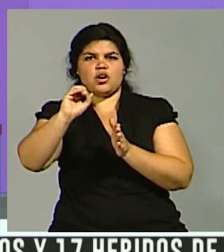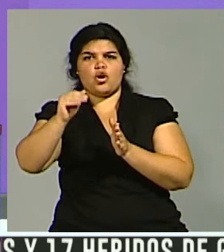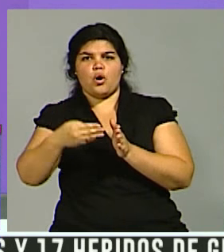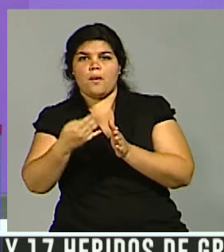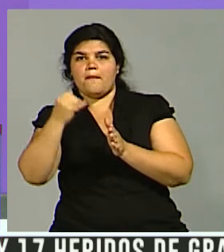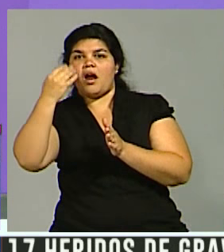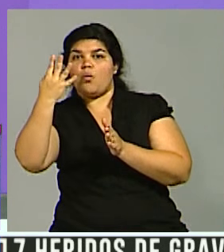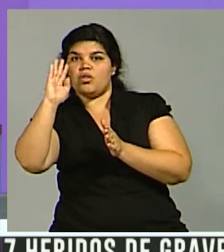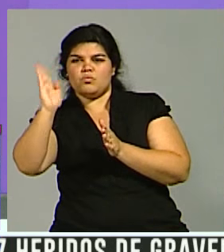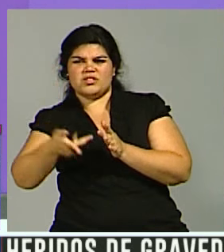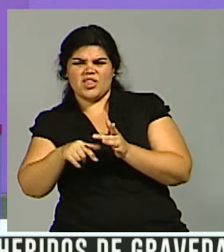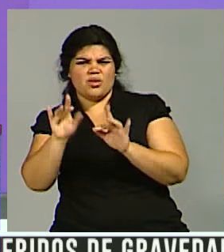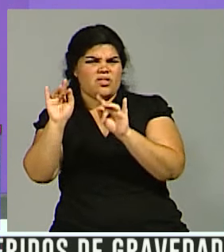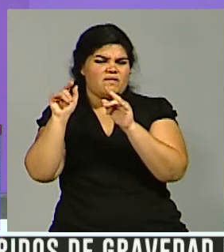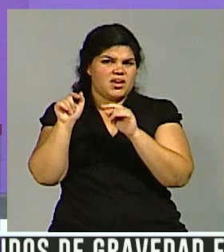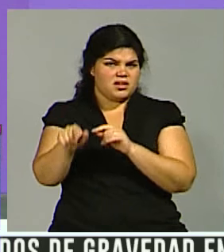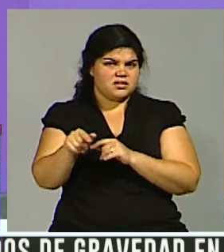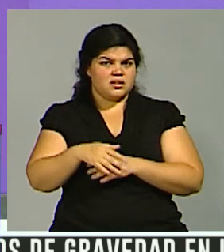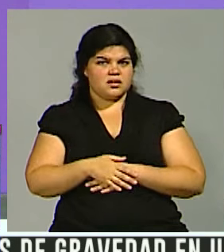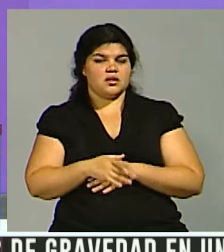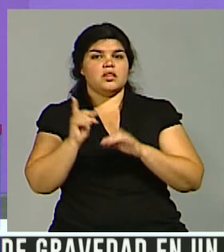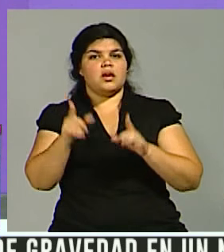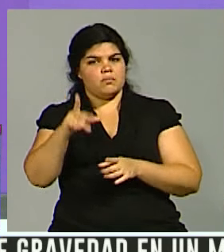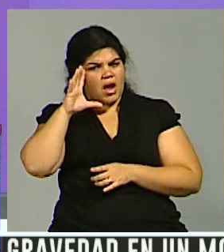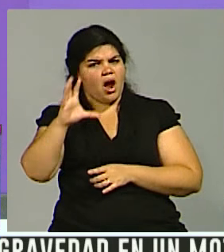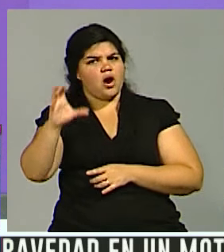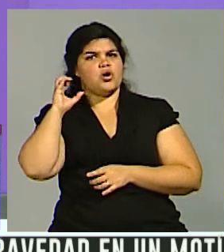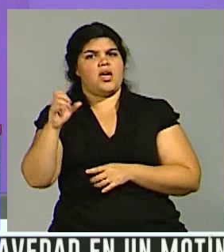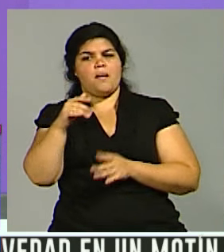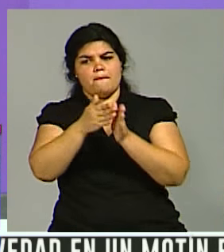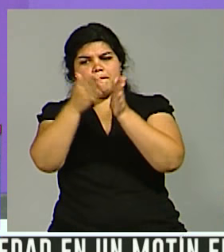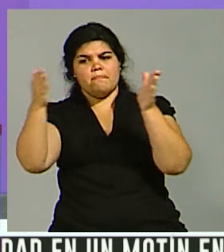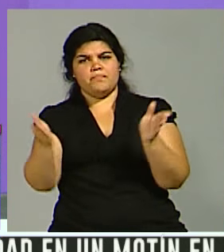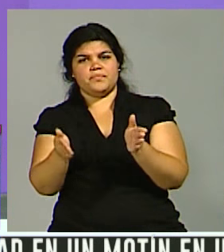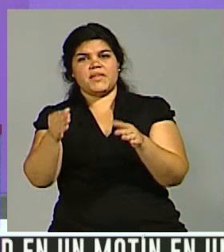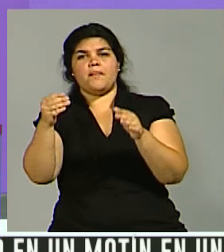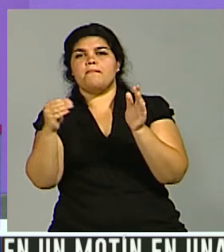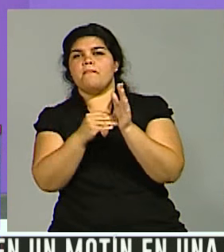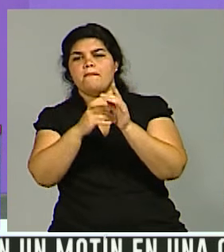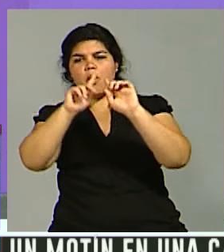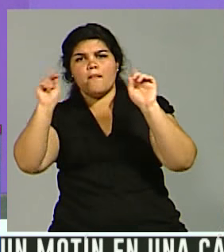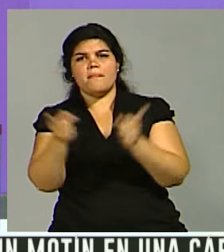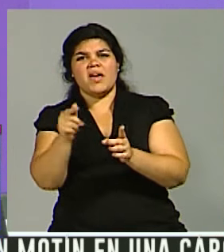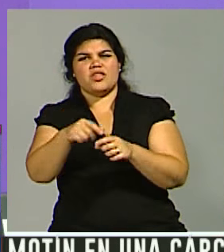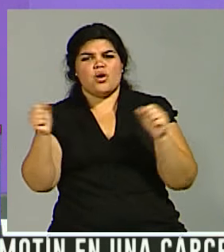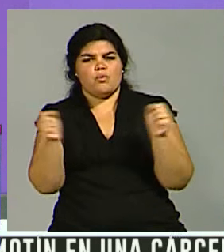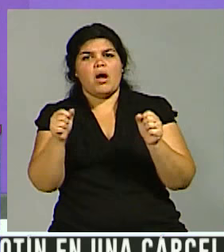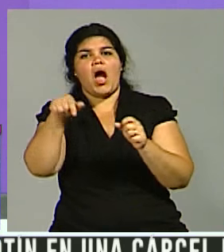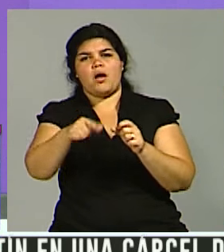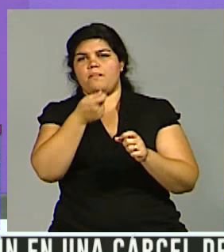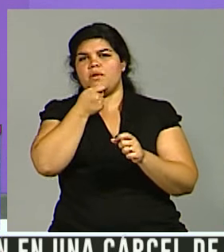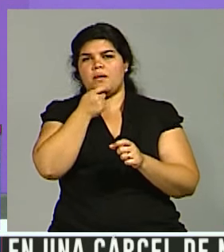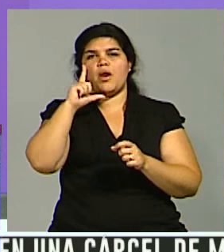ese 15% anual. Y hay que recordar que tenemos meses estacionales, donde el nivel de inflación es más elevado. El caso de julio